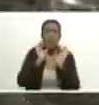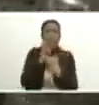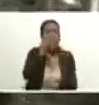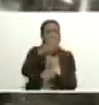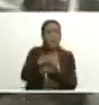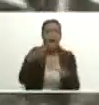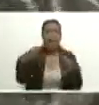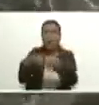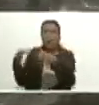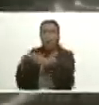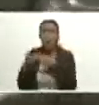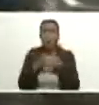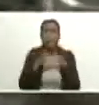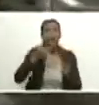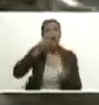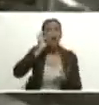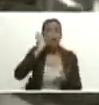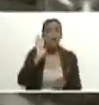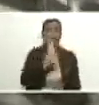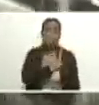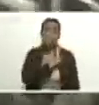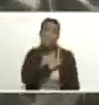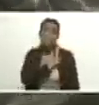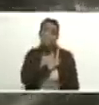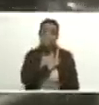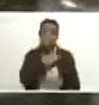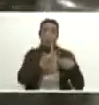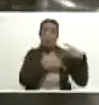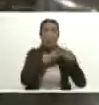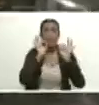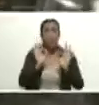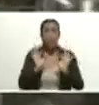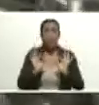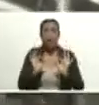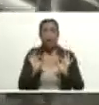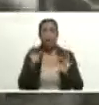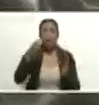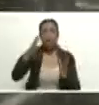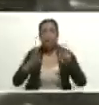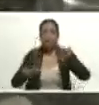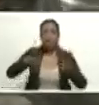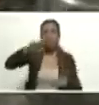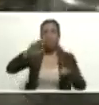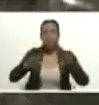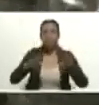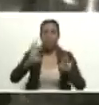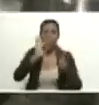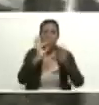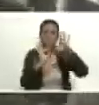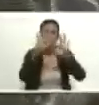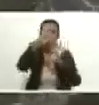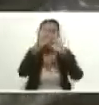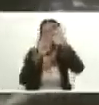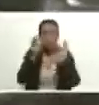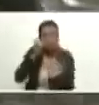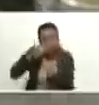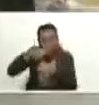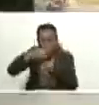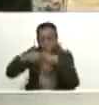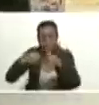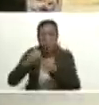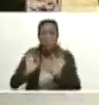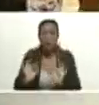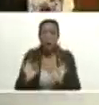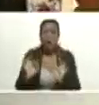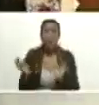cada rubro, en este caso el café, donde traemos un gran producto con un gran balance de fósforo y potasio necesario para que el café sea de calidad